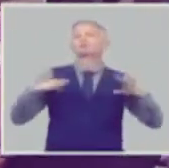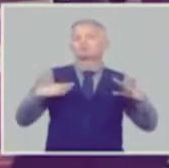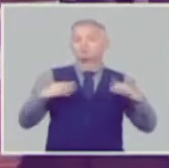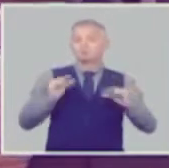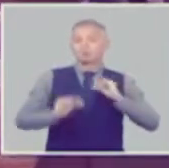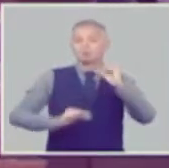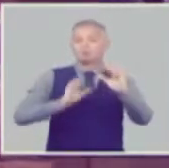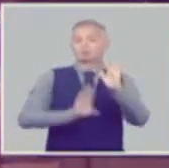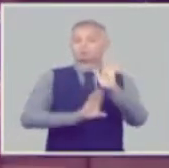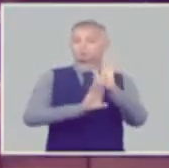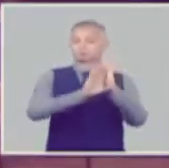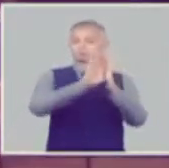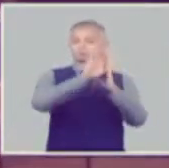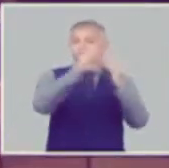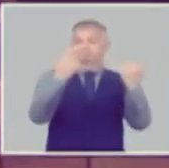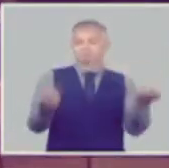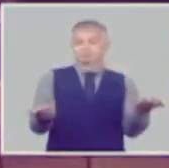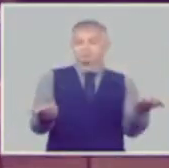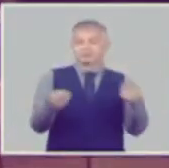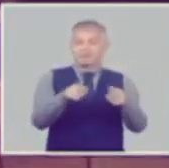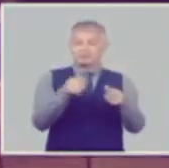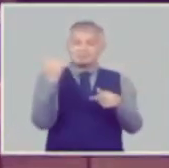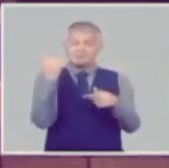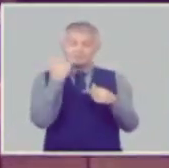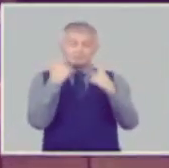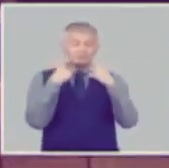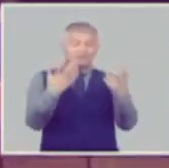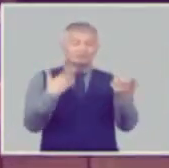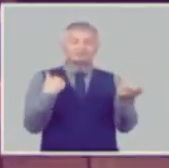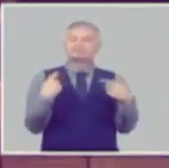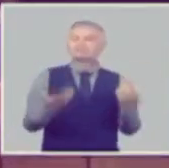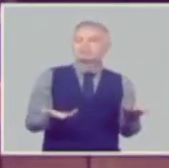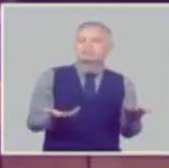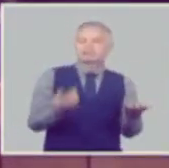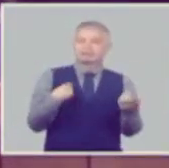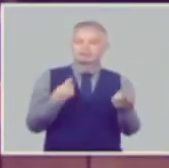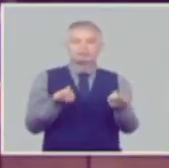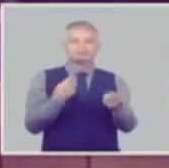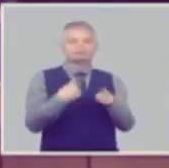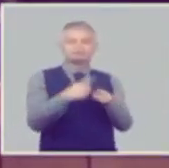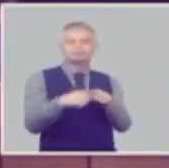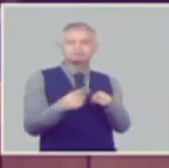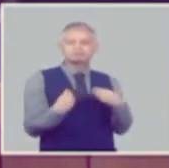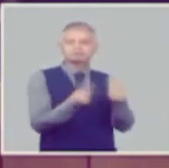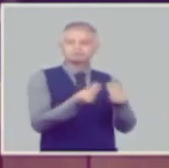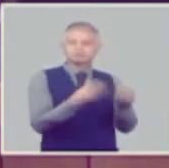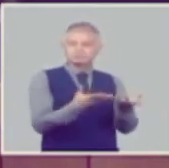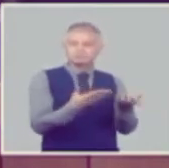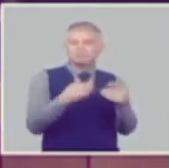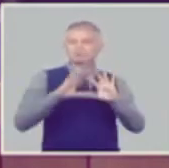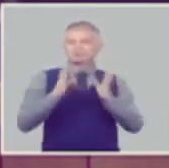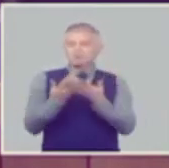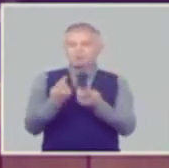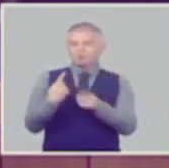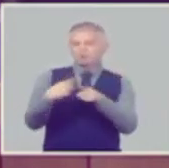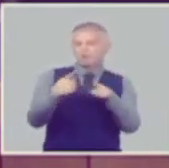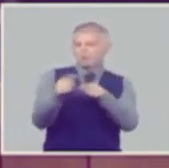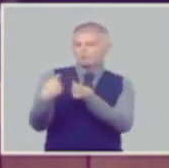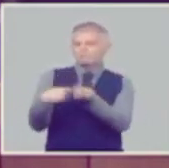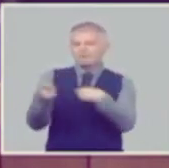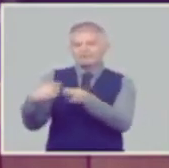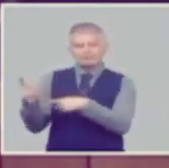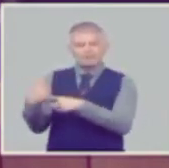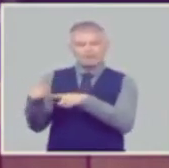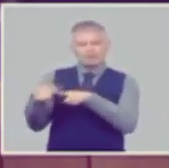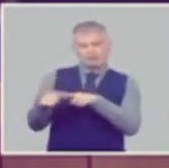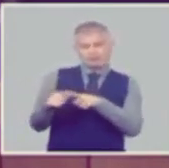gradual y con énfasis en los suministros para la circulación mercantil minorista en moneda nacional, sobre todo de